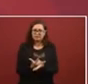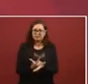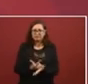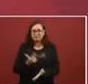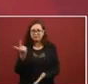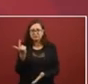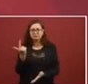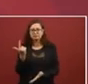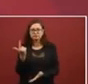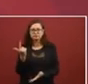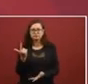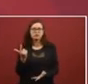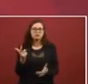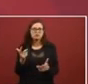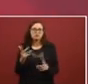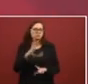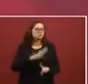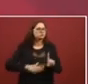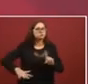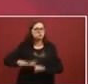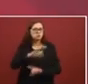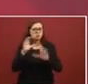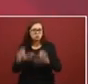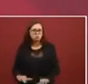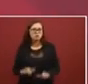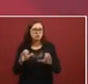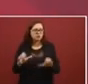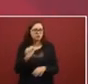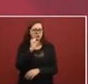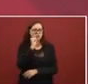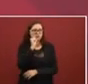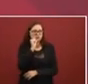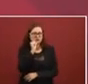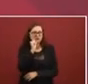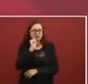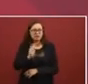graves es el de la inseguridad.